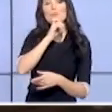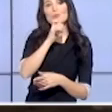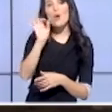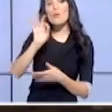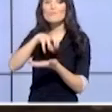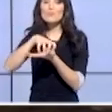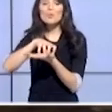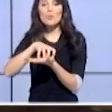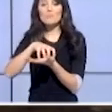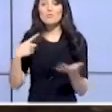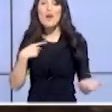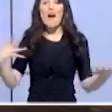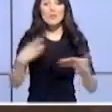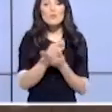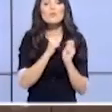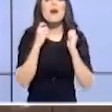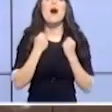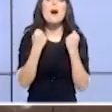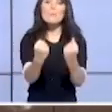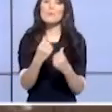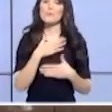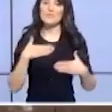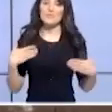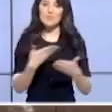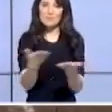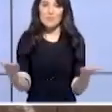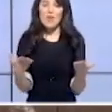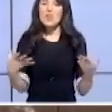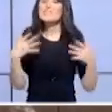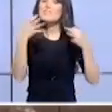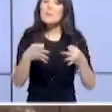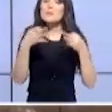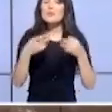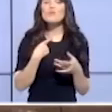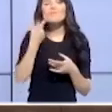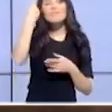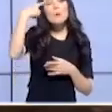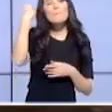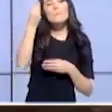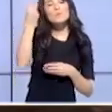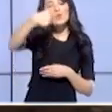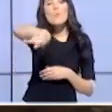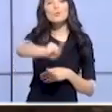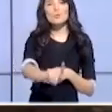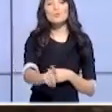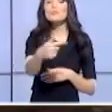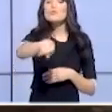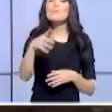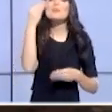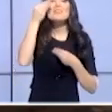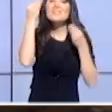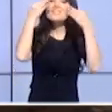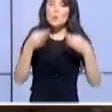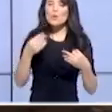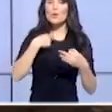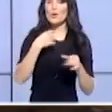incertidumbre a todos quiero trasladarles mi apoyo Siempre os he tenido presentes y podéis tener